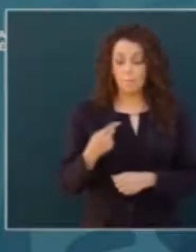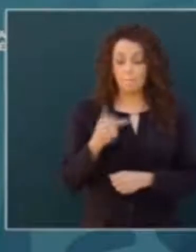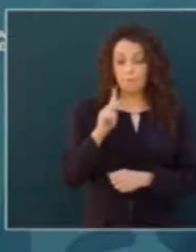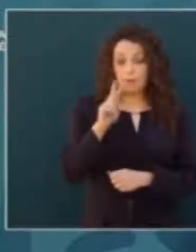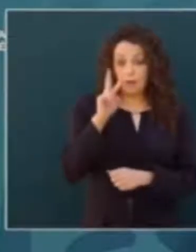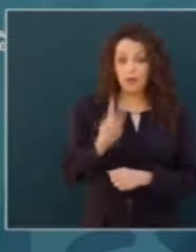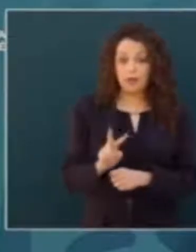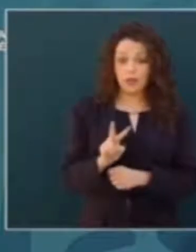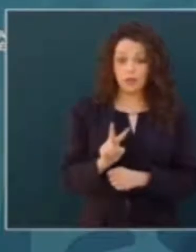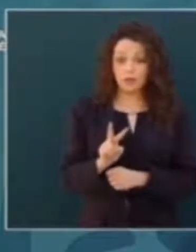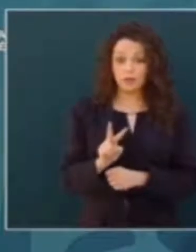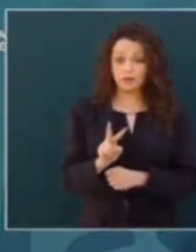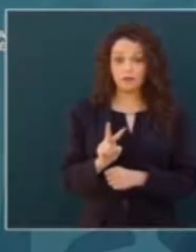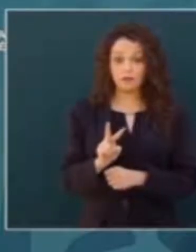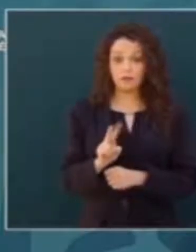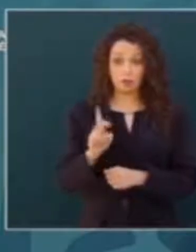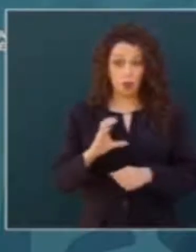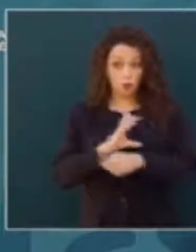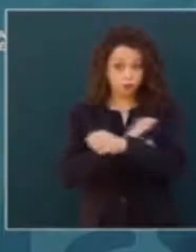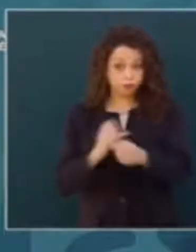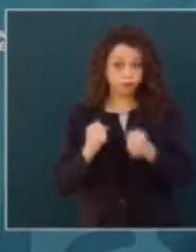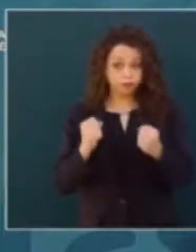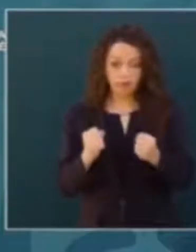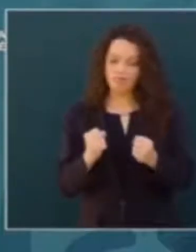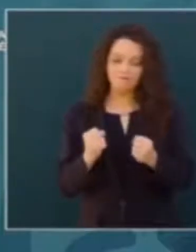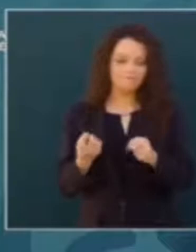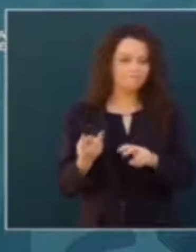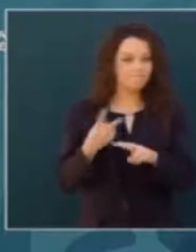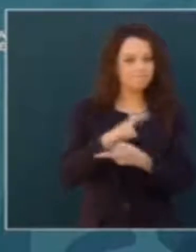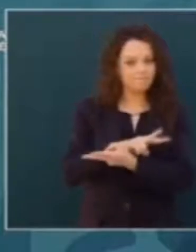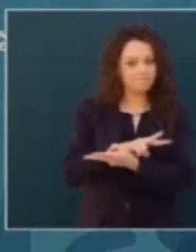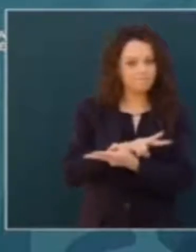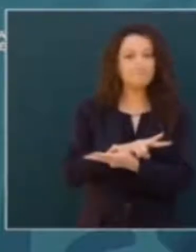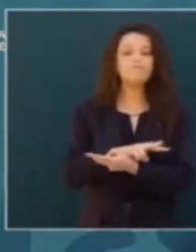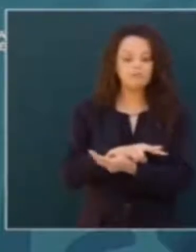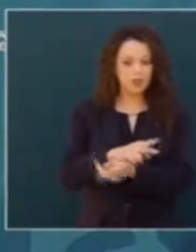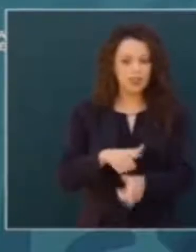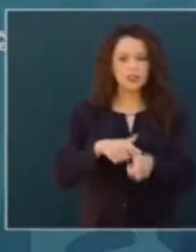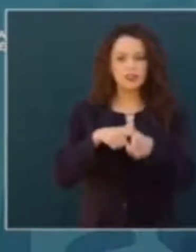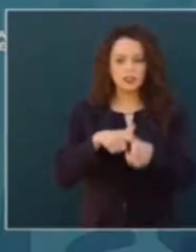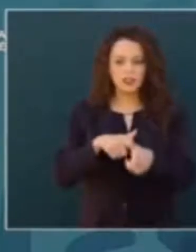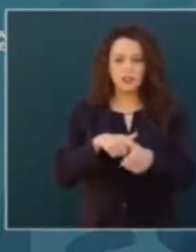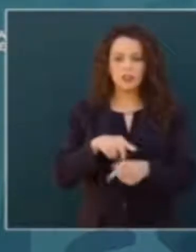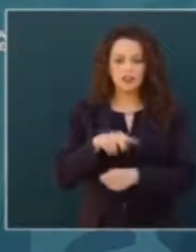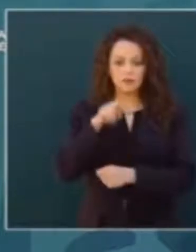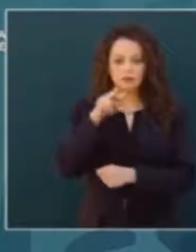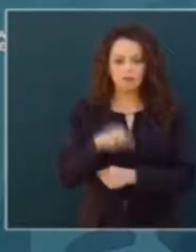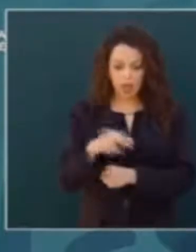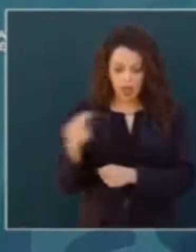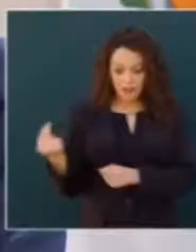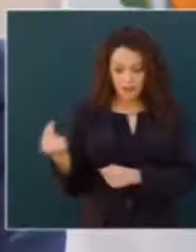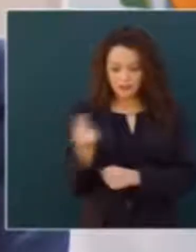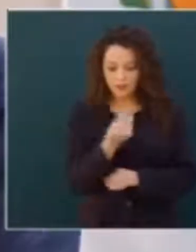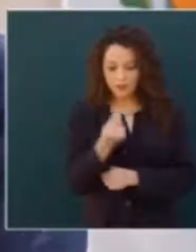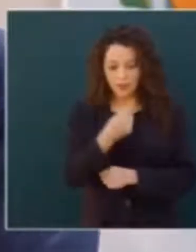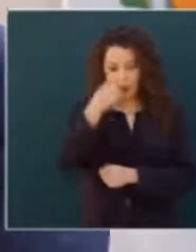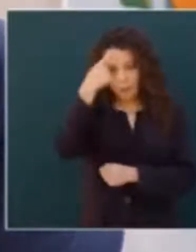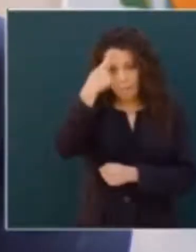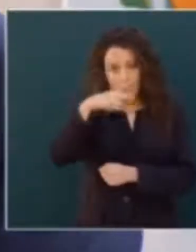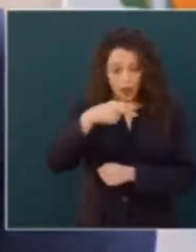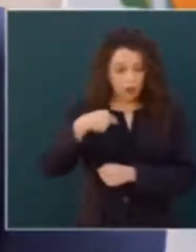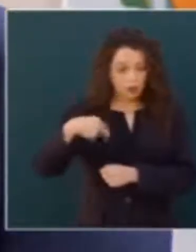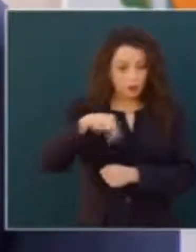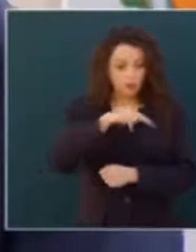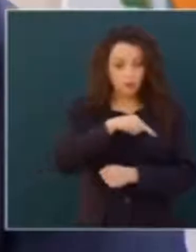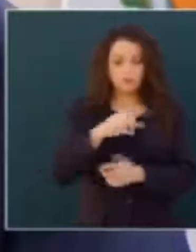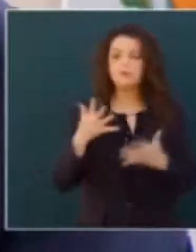resultan particularmente vigentes y necesarios para quienes estamos empeñados en llevar a